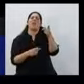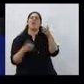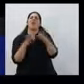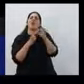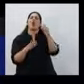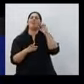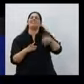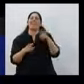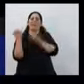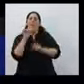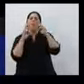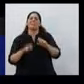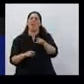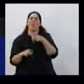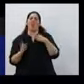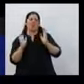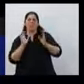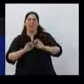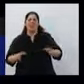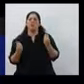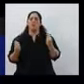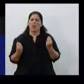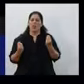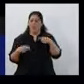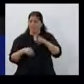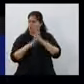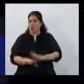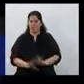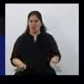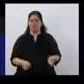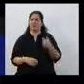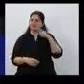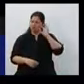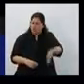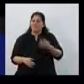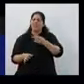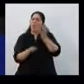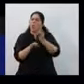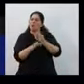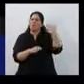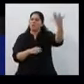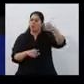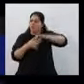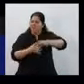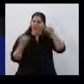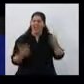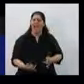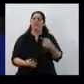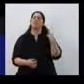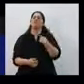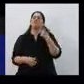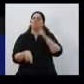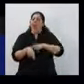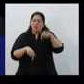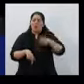científicos a nuestros investigadores eso no va a pasar más porque yo así que en la educación está el futuro porque vivimos en